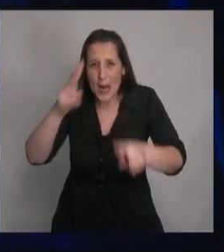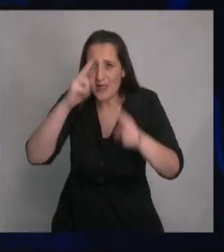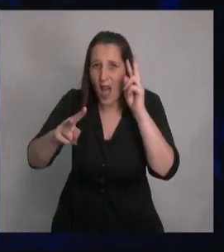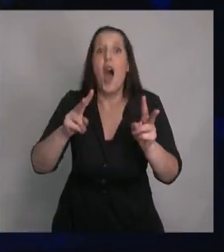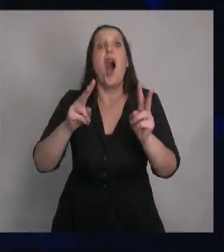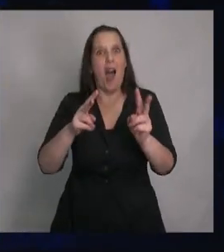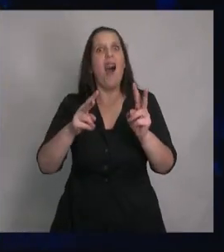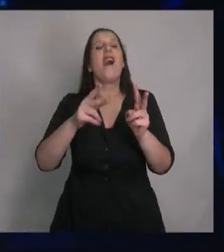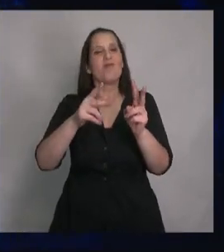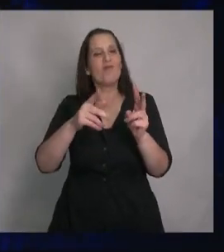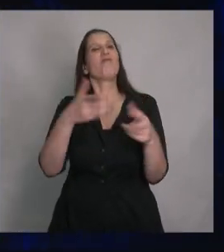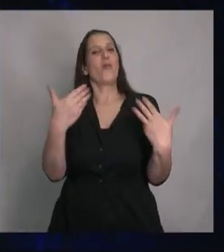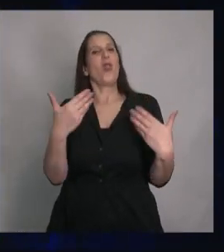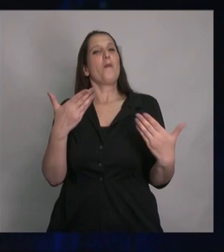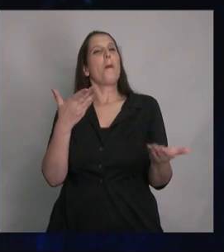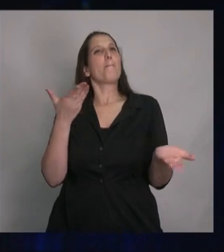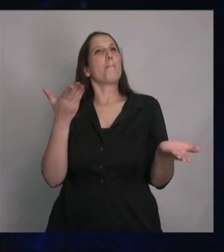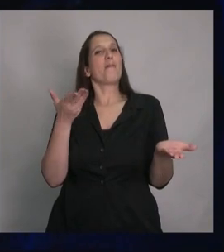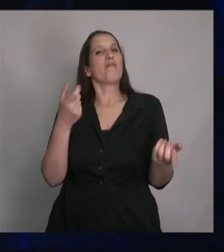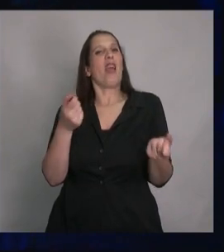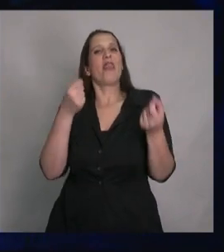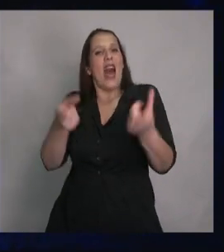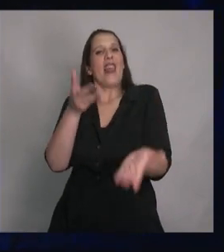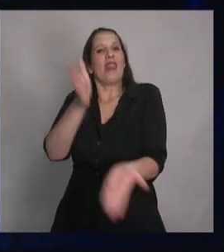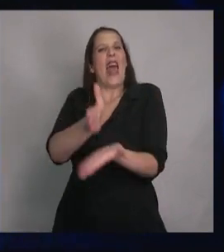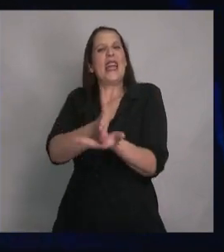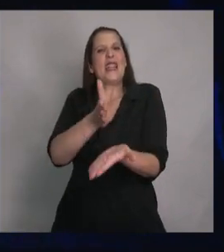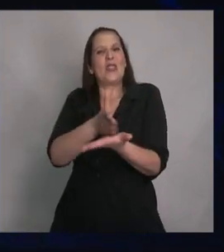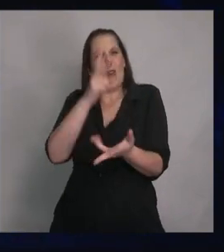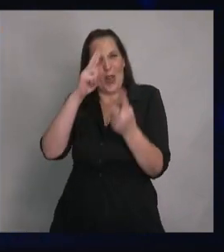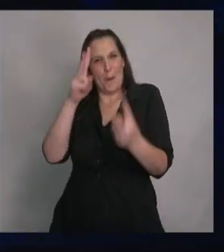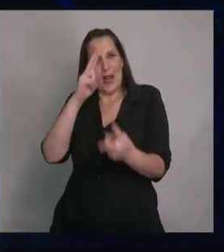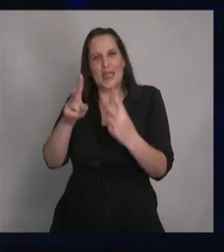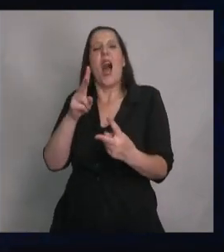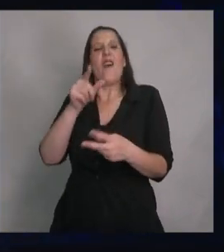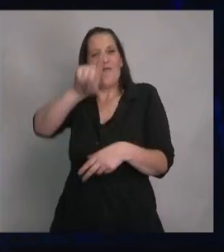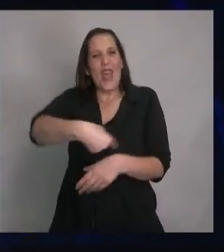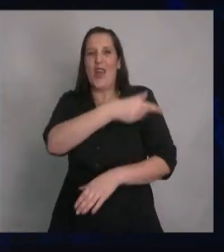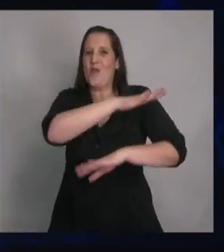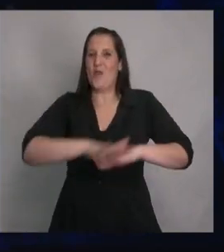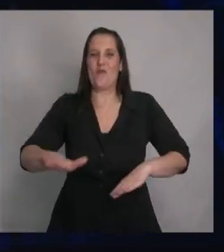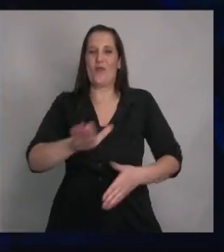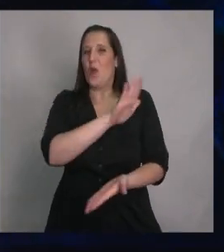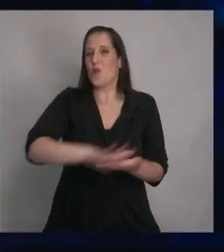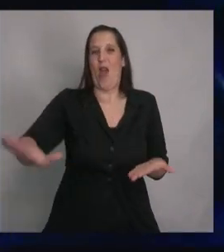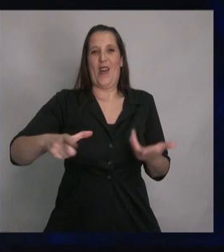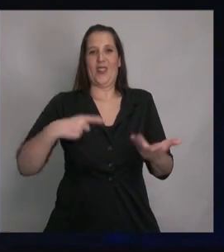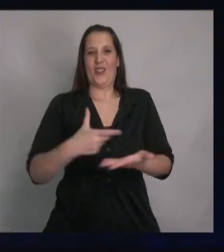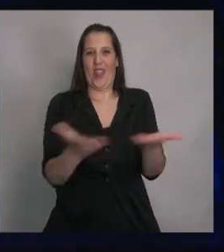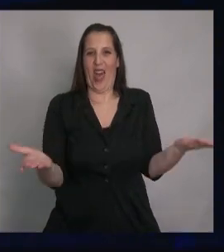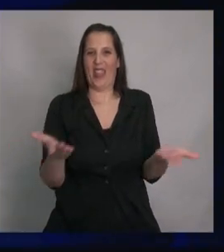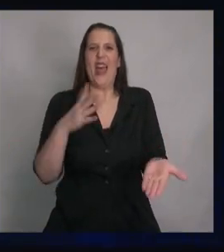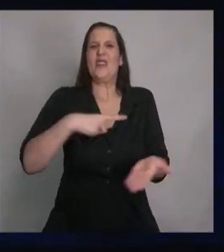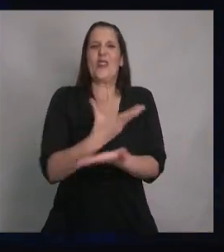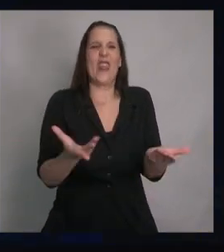conferirle a la naturaleza derechos entonces tenemos la base de una nueva sociedad que permita la vida